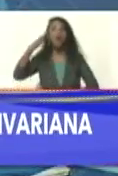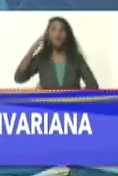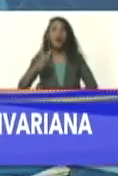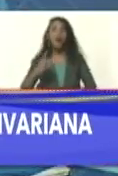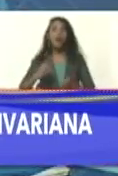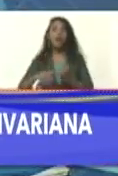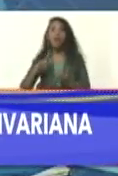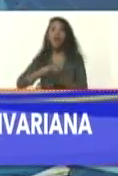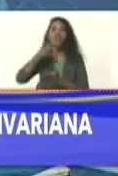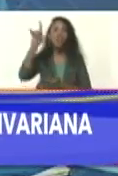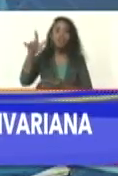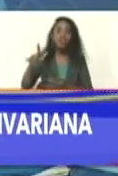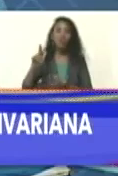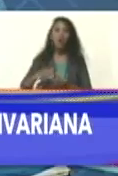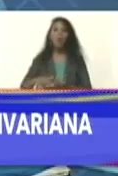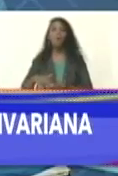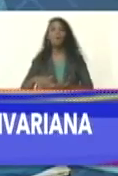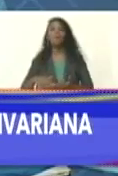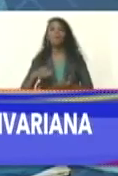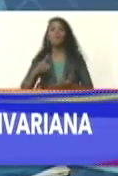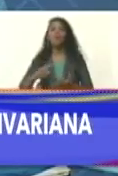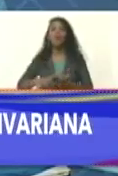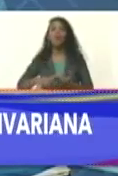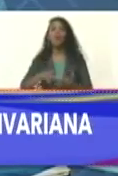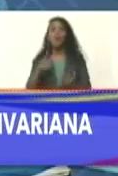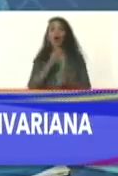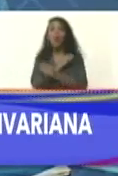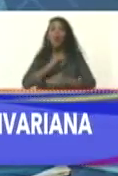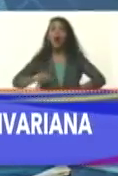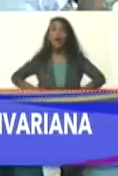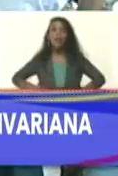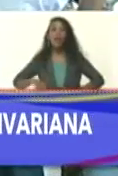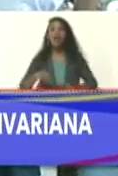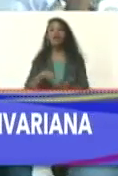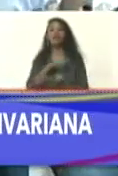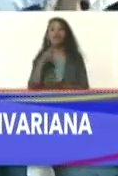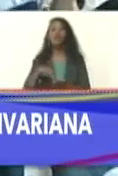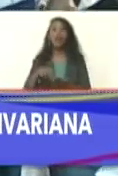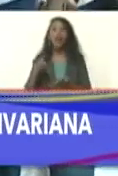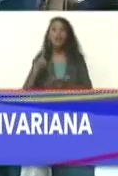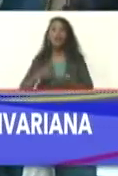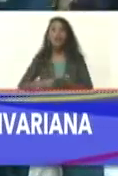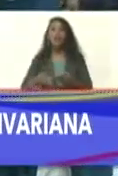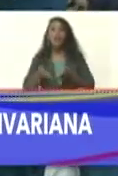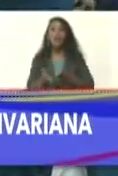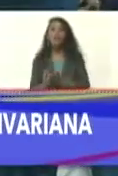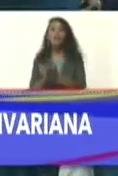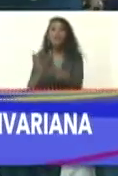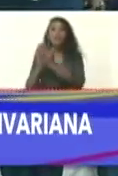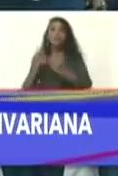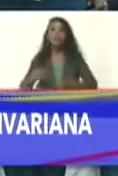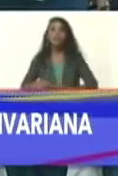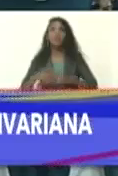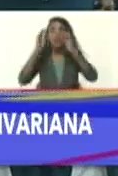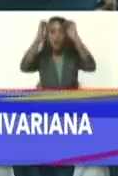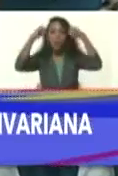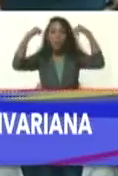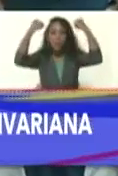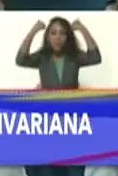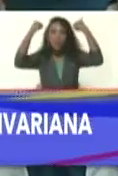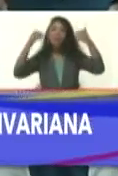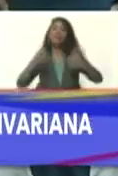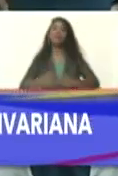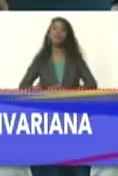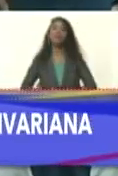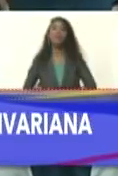de la aviación militar, el comandante general de la Guardia Nacional Bolivariana, el comandante de la Milicia Nacional Bolivariana, el comandante